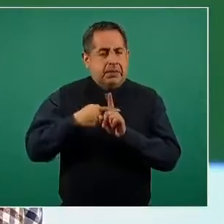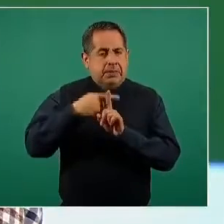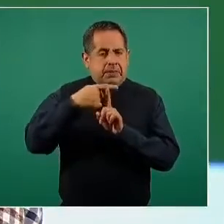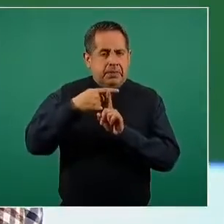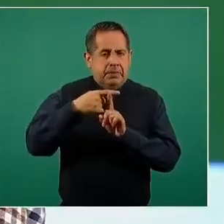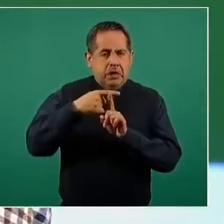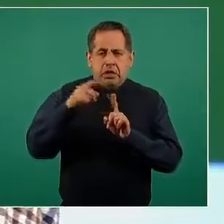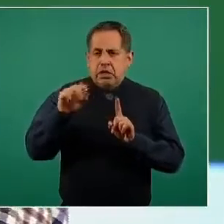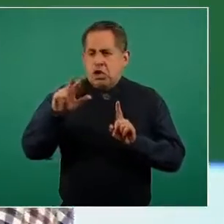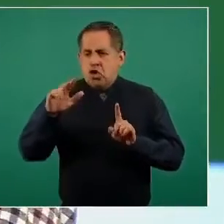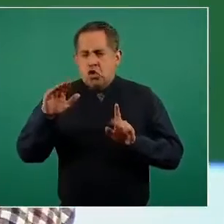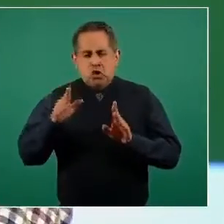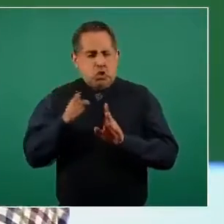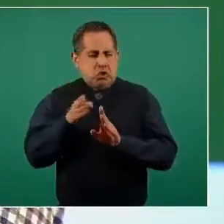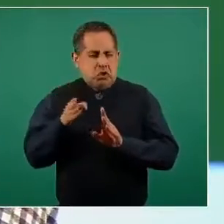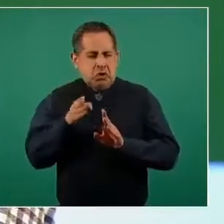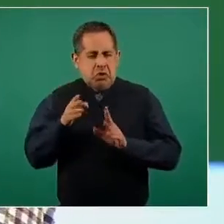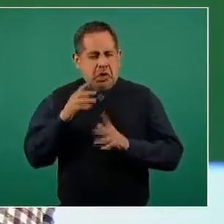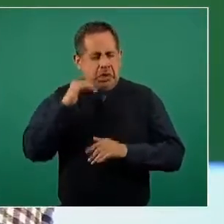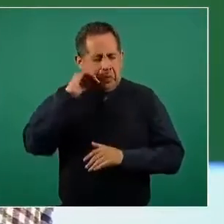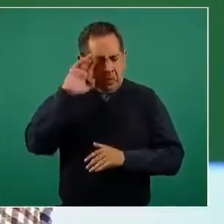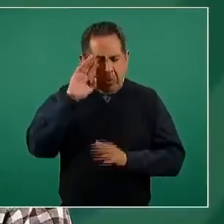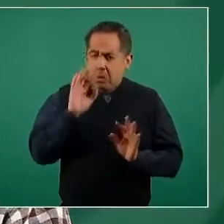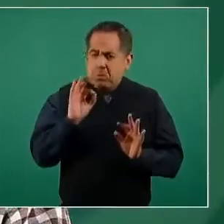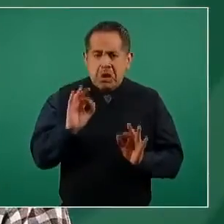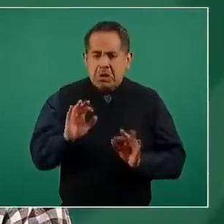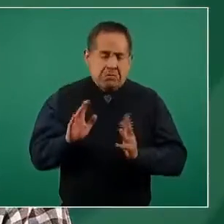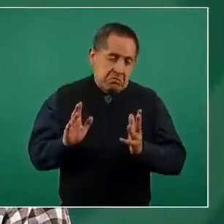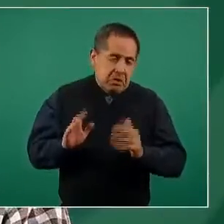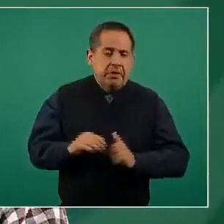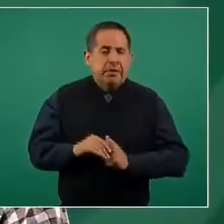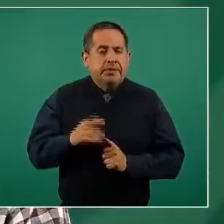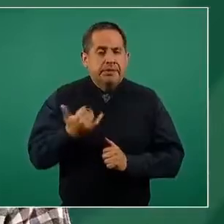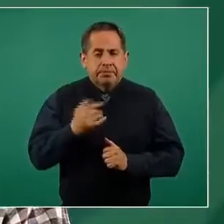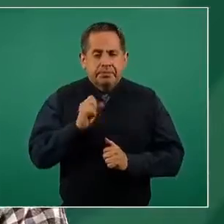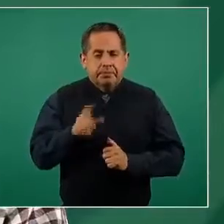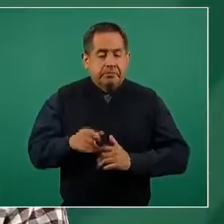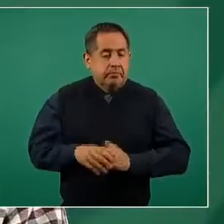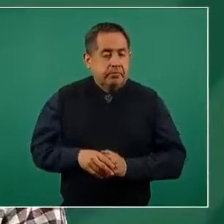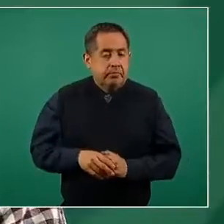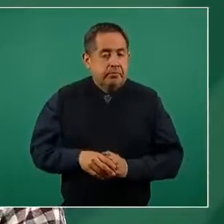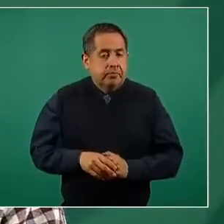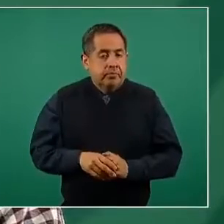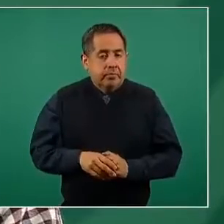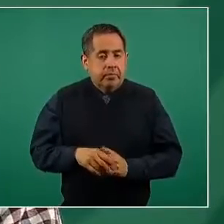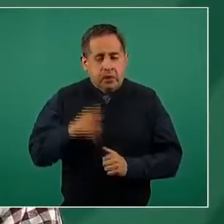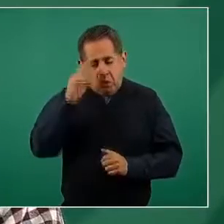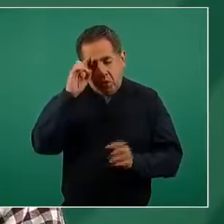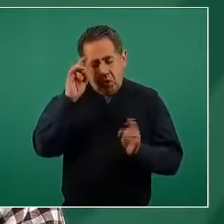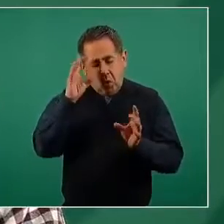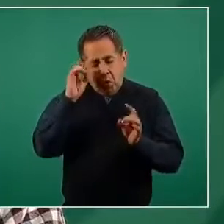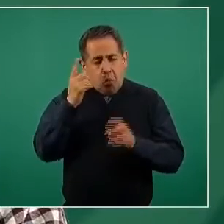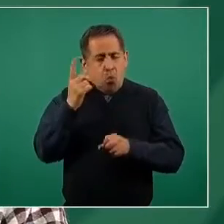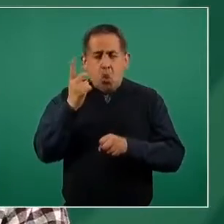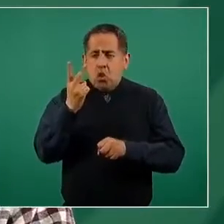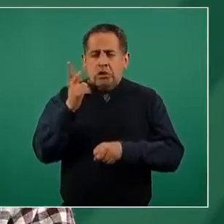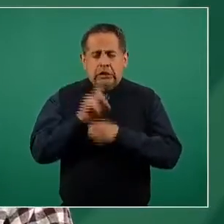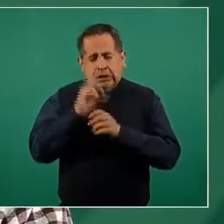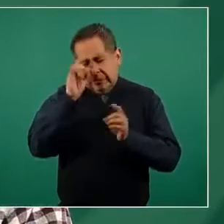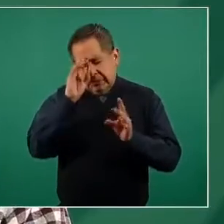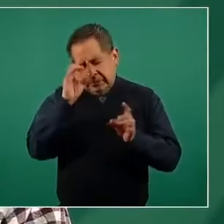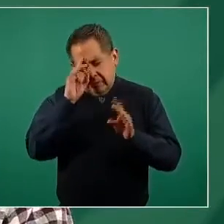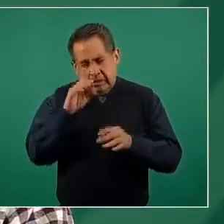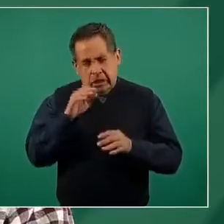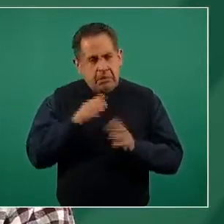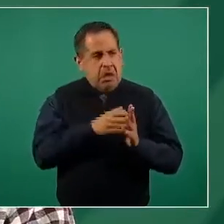menor a 38, y ha tenido dolor de cabeza un par de días. El resto ha sido